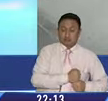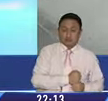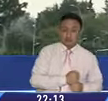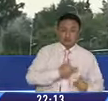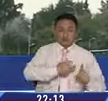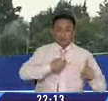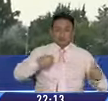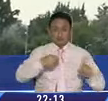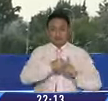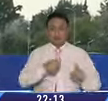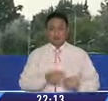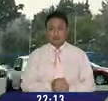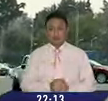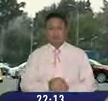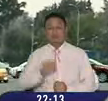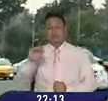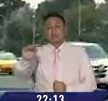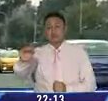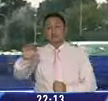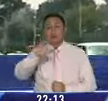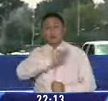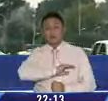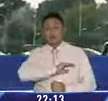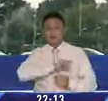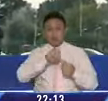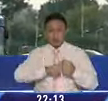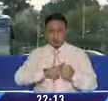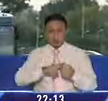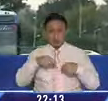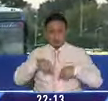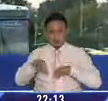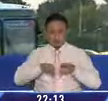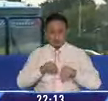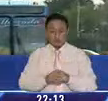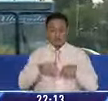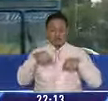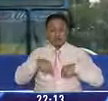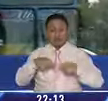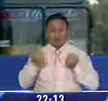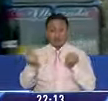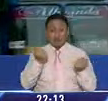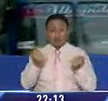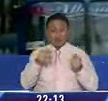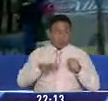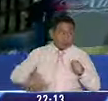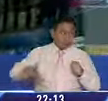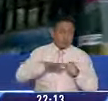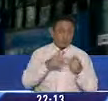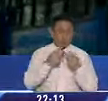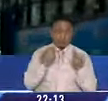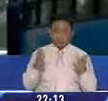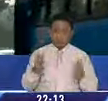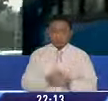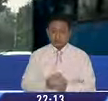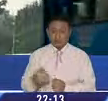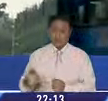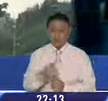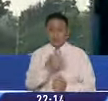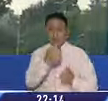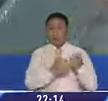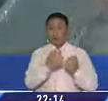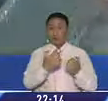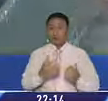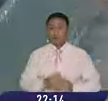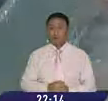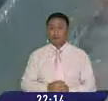robo. Este es un llamado directo para el municipio de Quito, indicándole que la falta del control del espacio público atrae todo este tema de